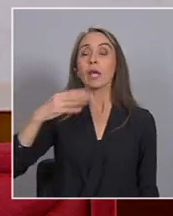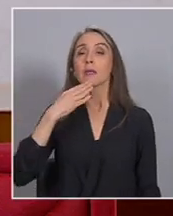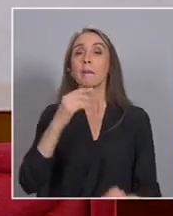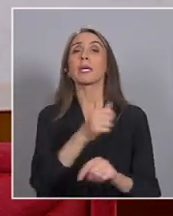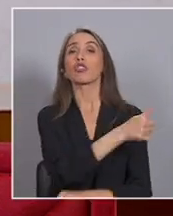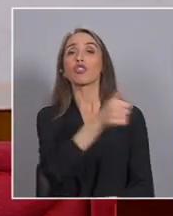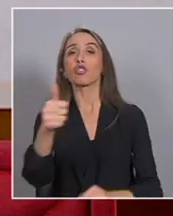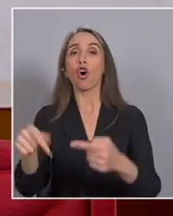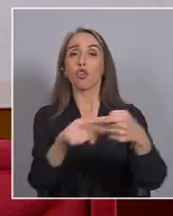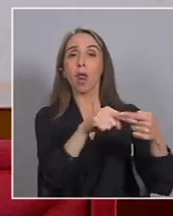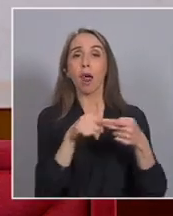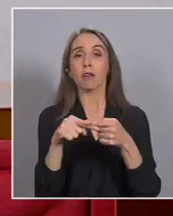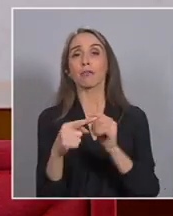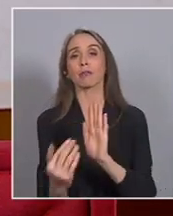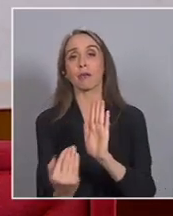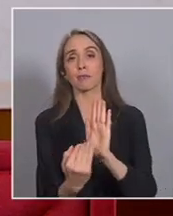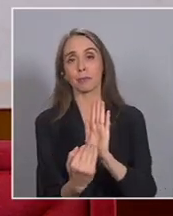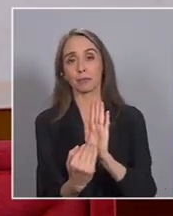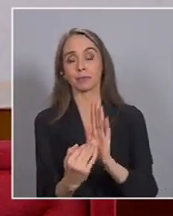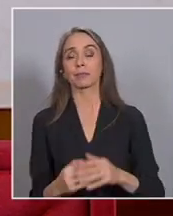sociedad.